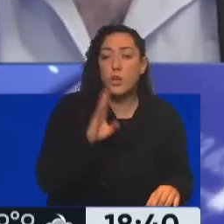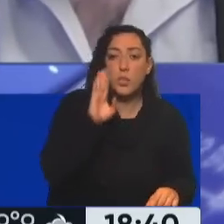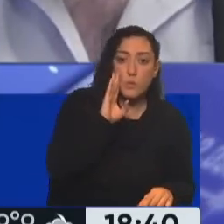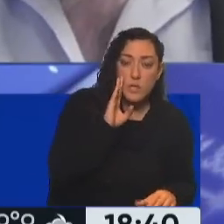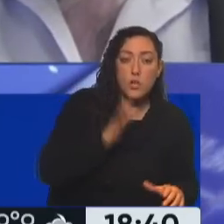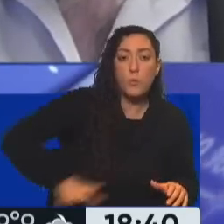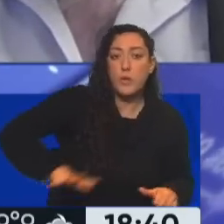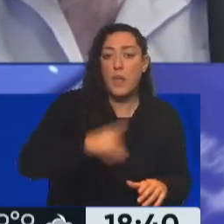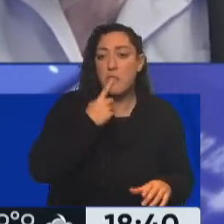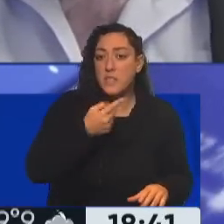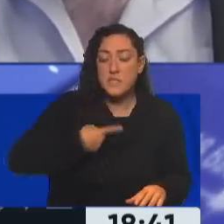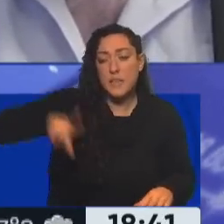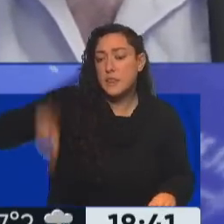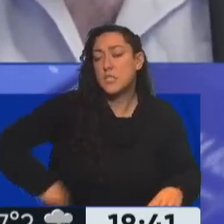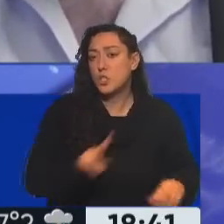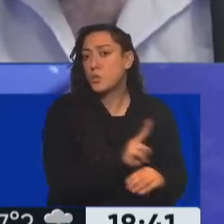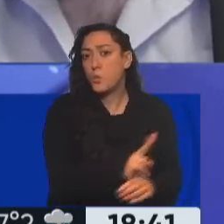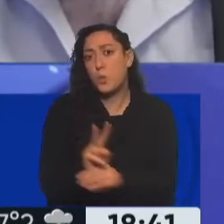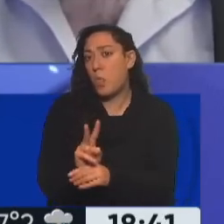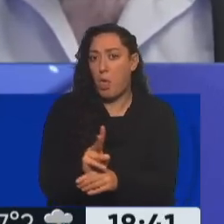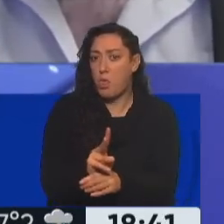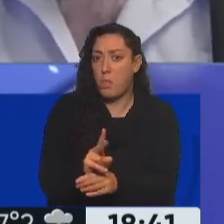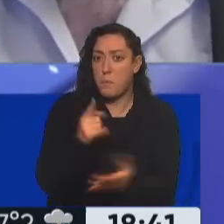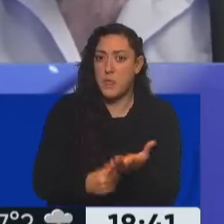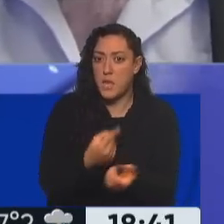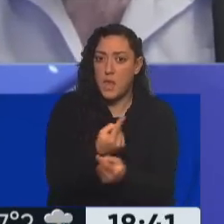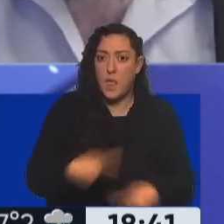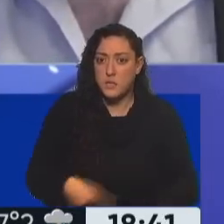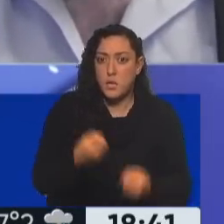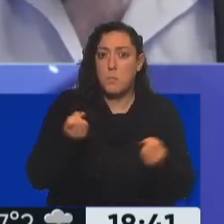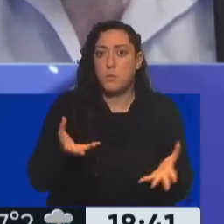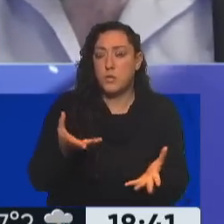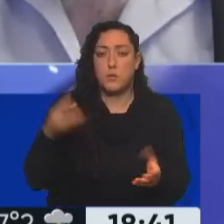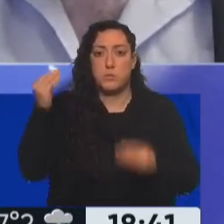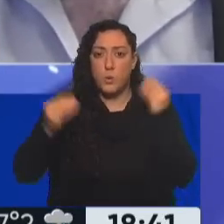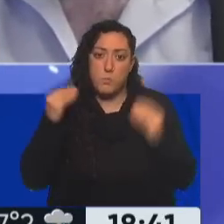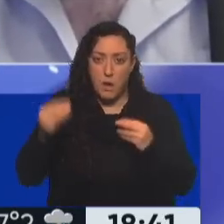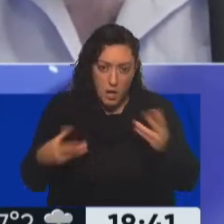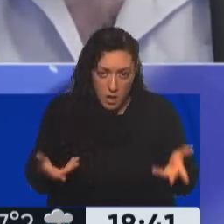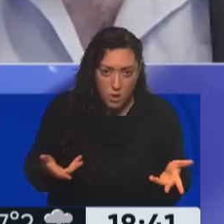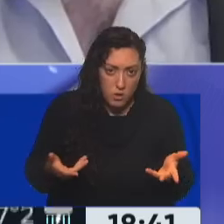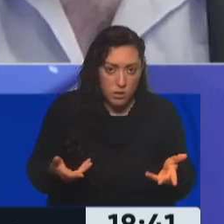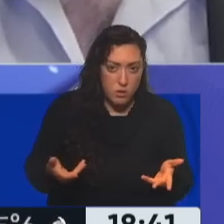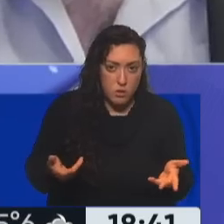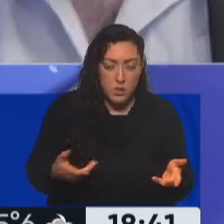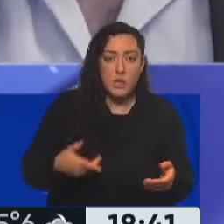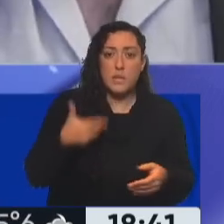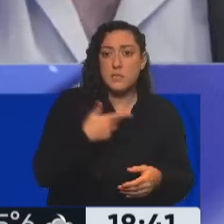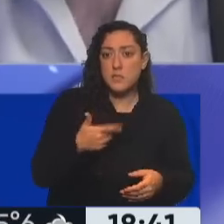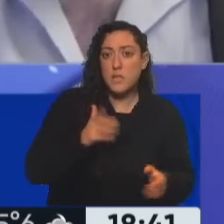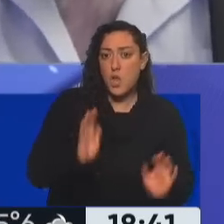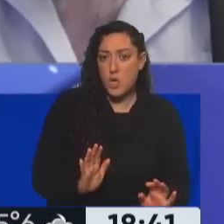pidiendo intensificación de las medidas de seguridad por la preocupación que genera esto, la forma en la que se produjo este